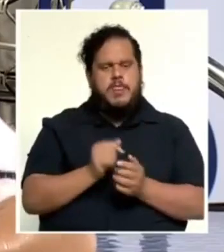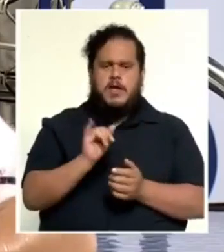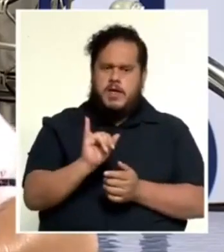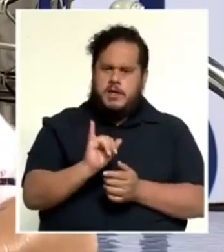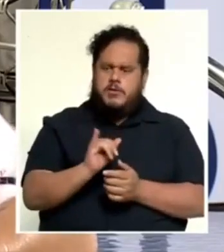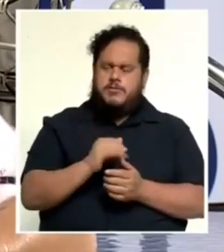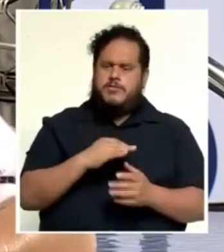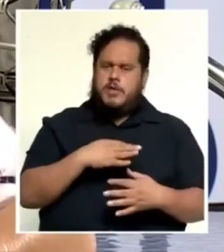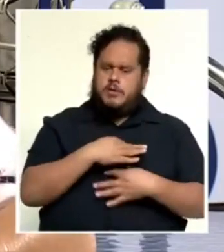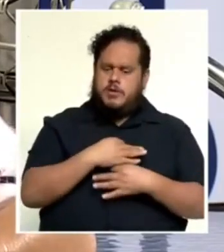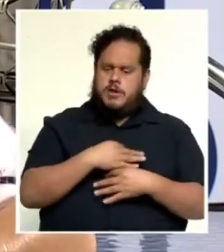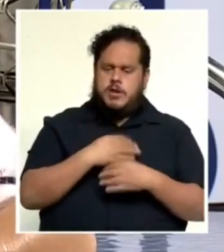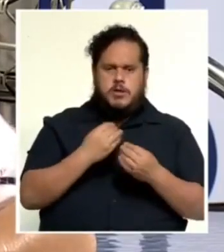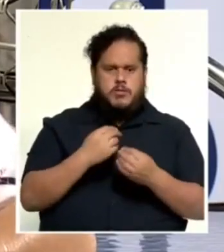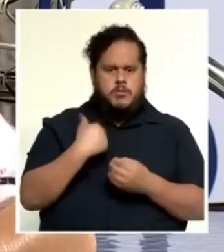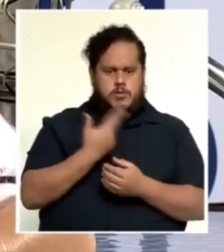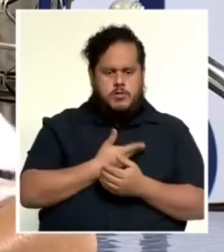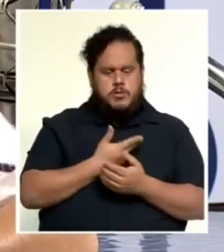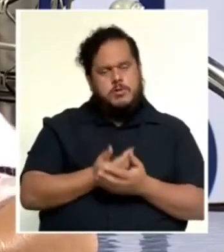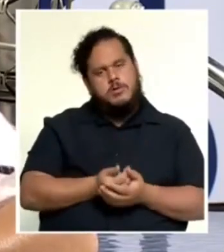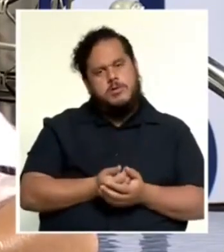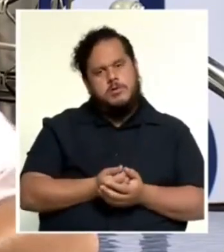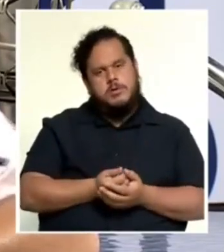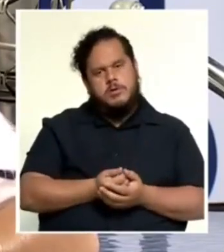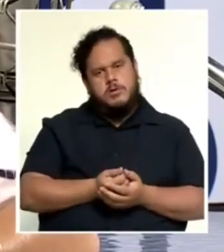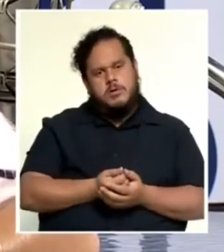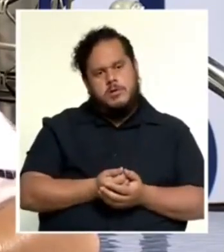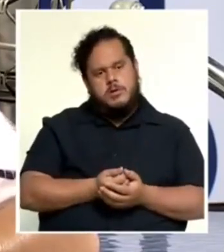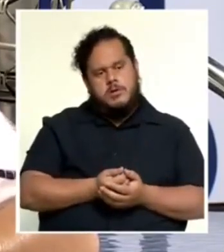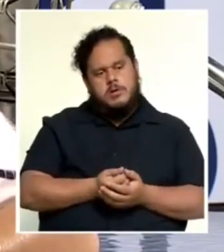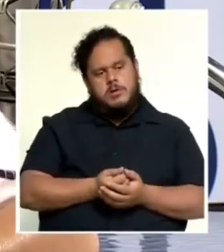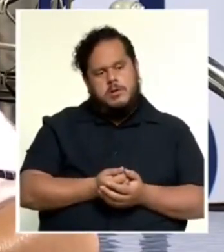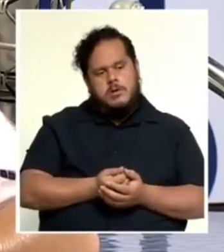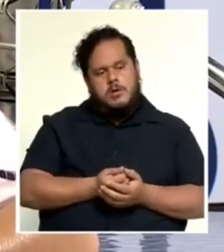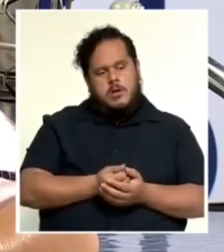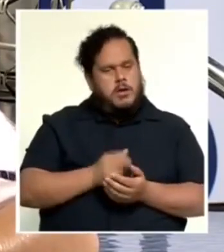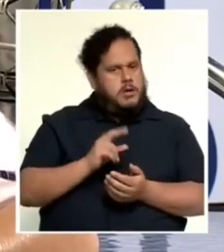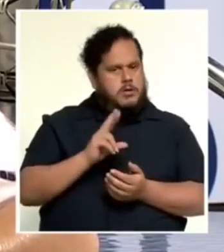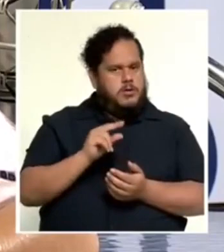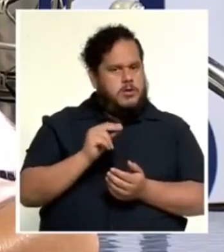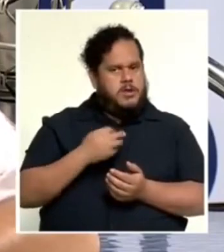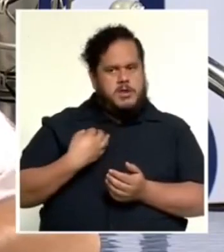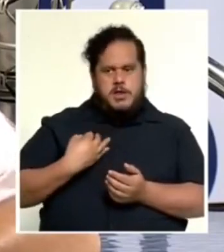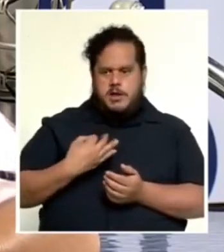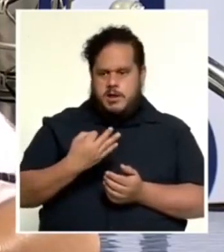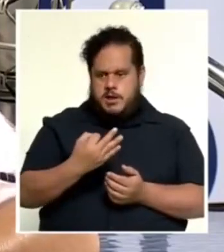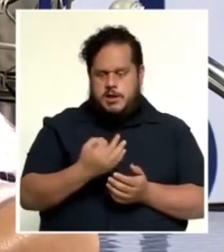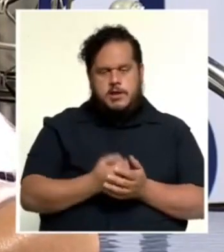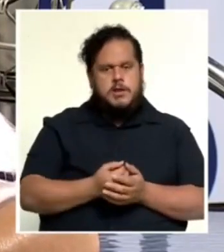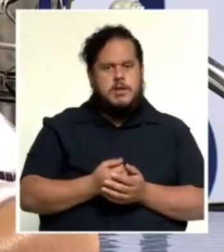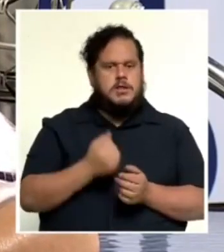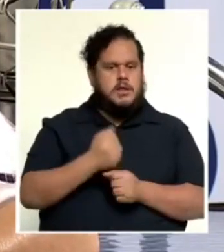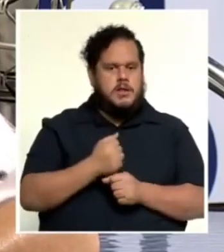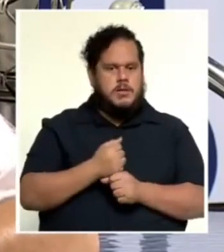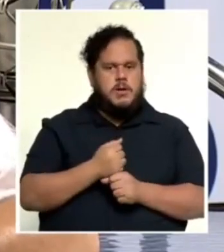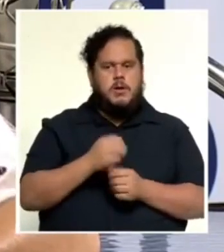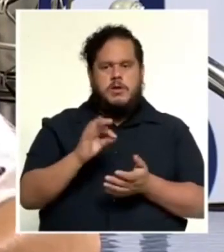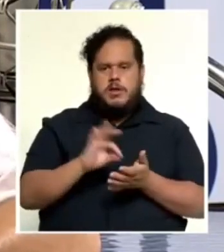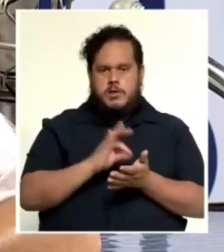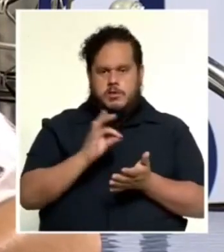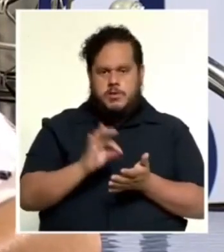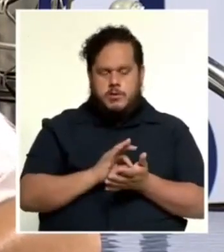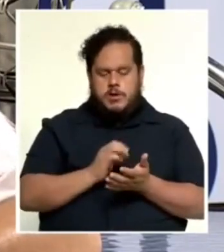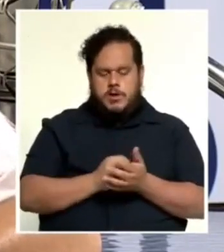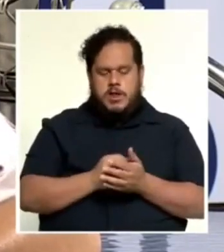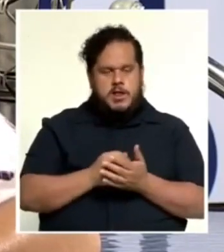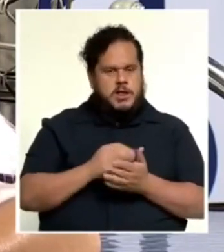interesa tantísimo a nosotros no está en el día a día de la operación de los frijoles de la